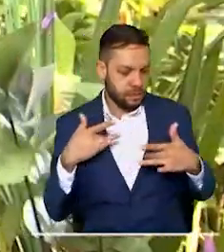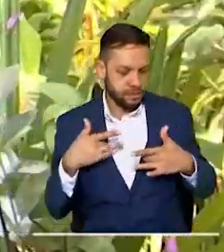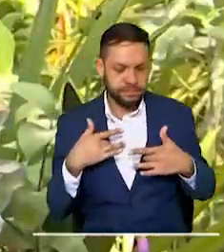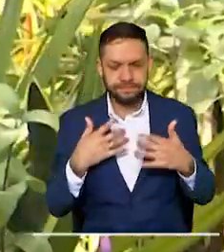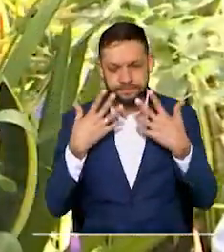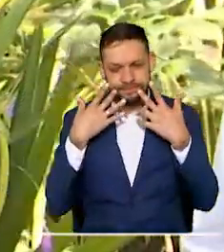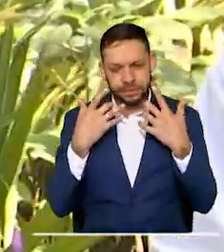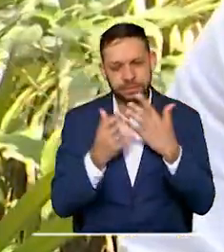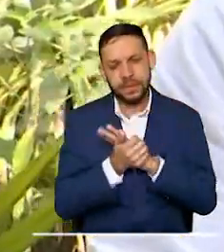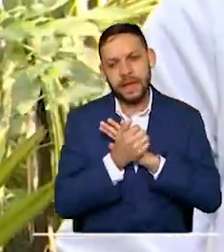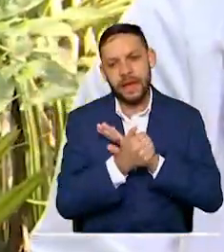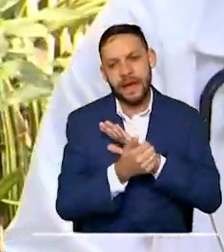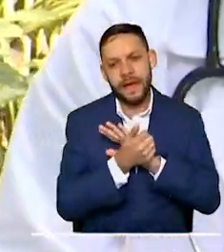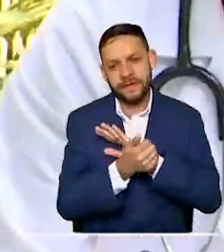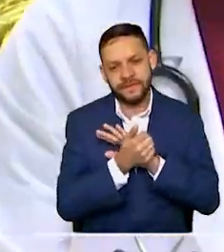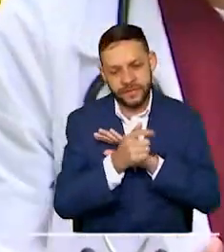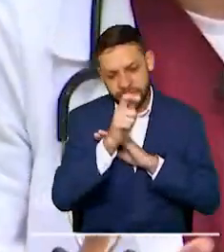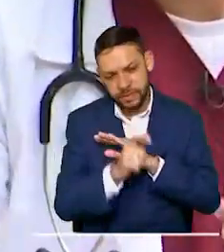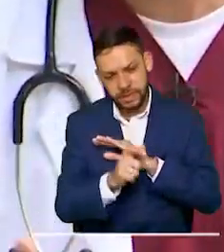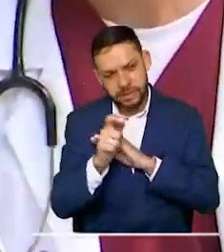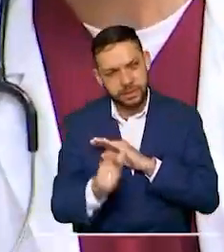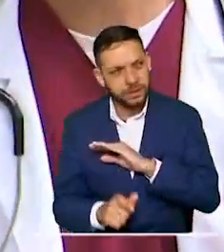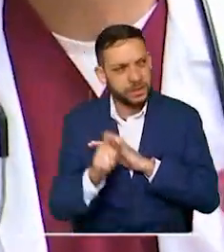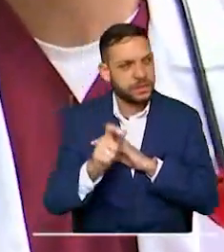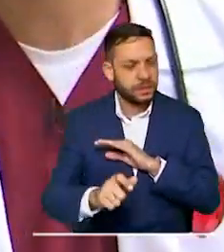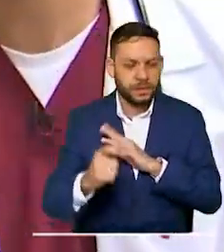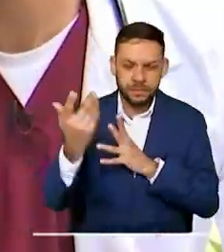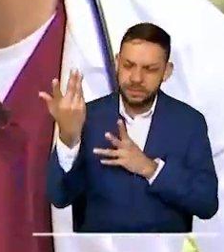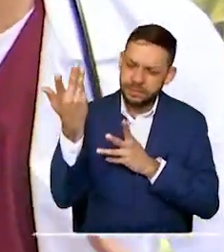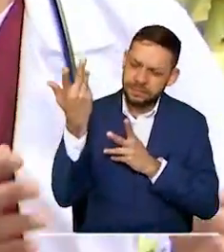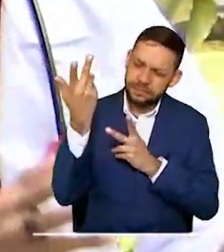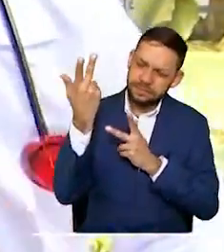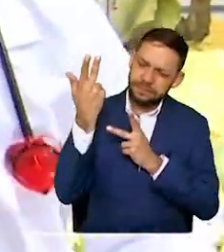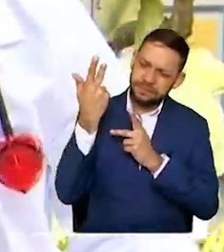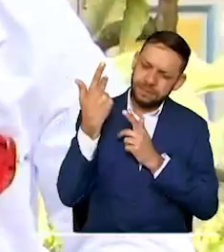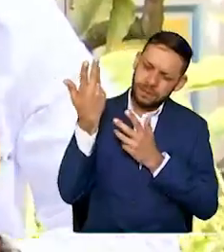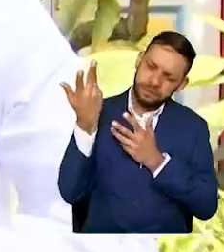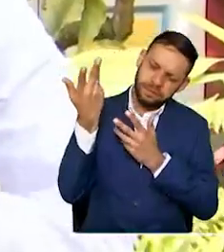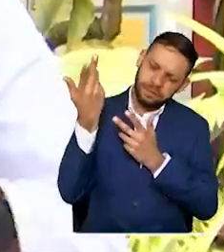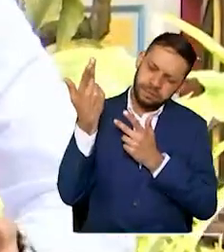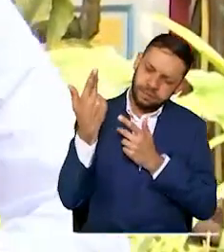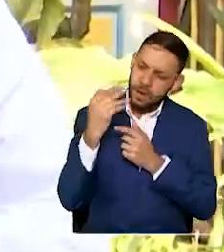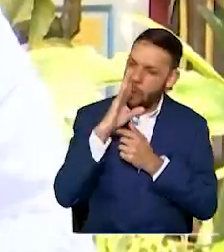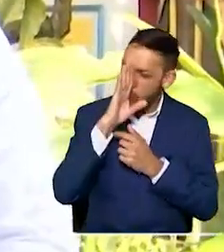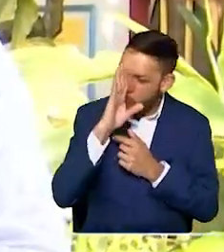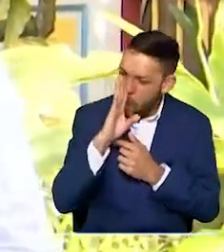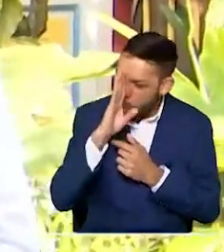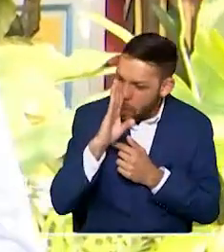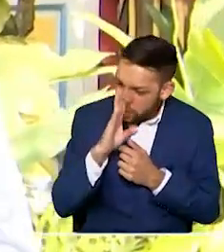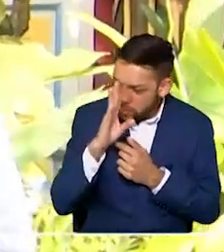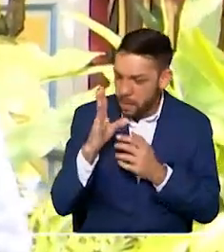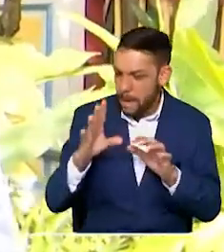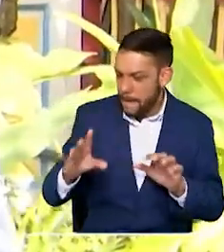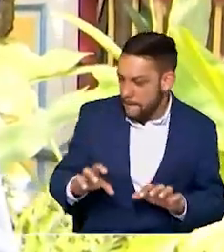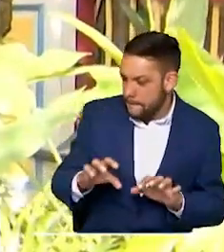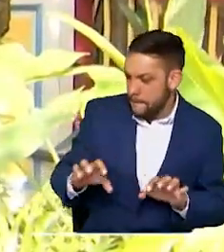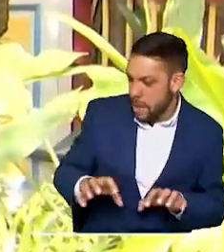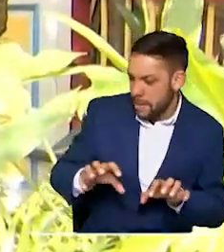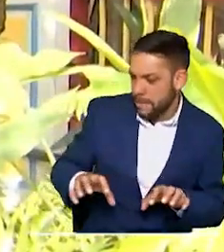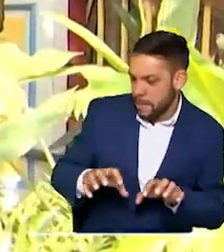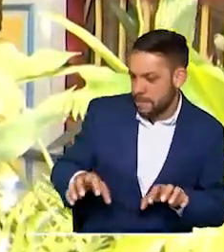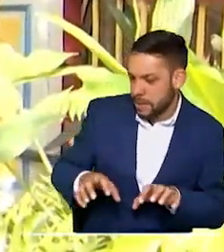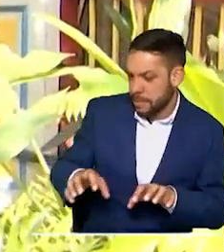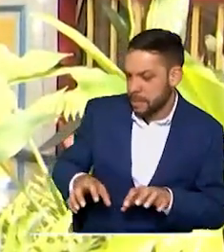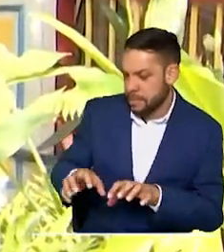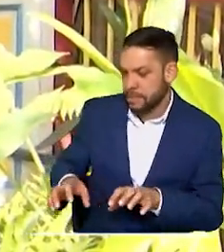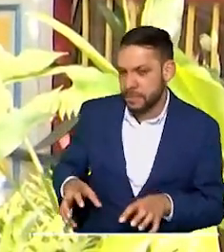habilidad que educamos día a día con nuestros hábitos y nuestras formas de entablar la vida